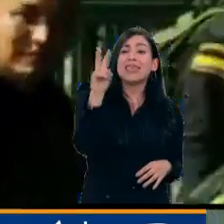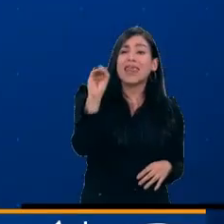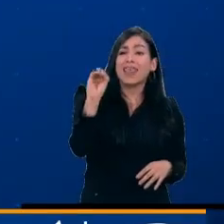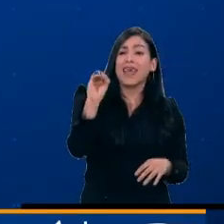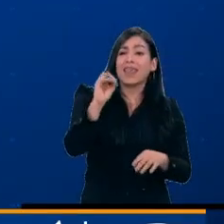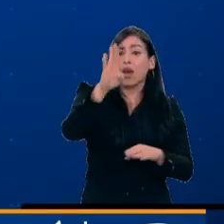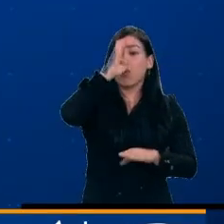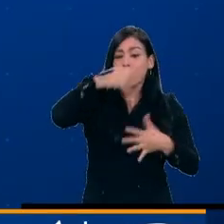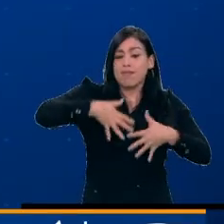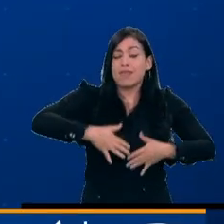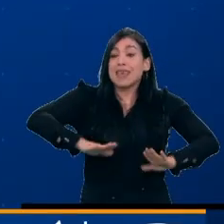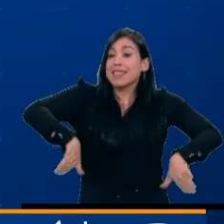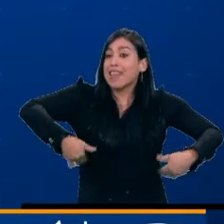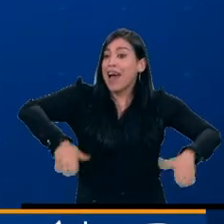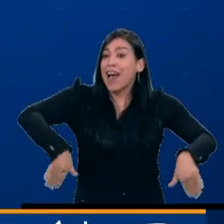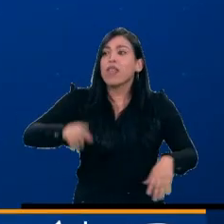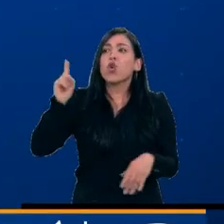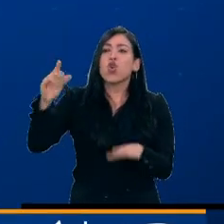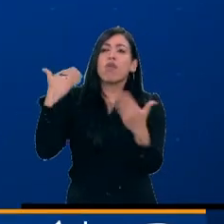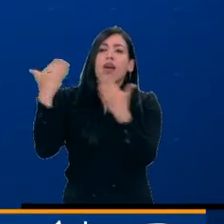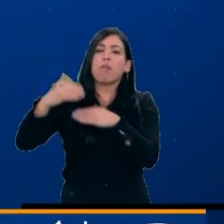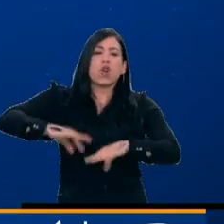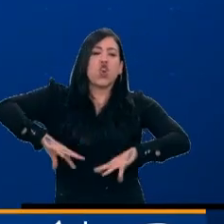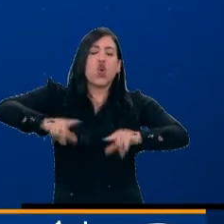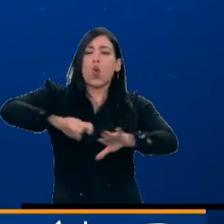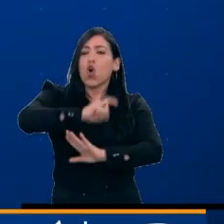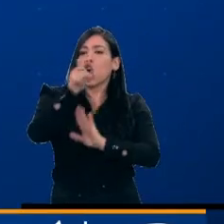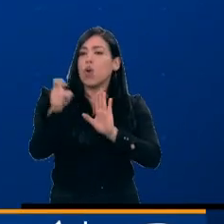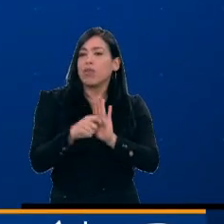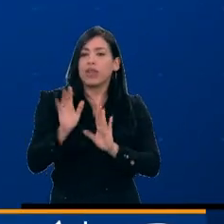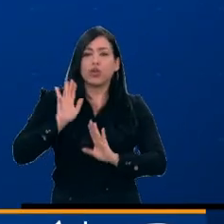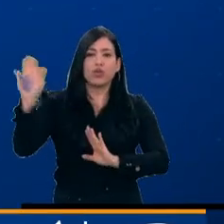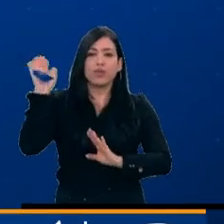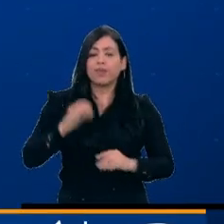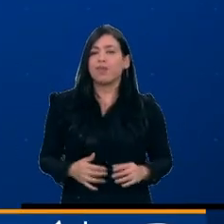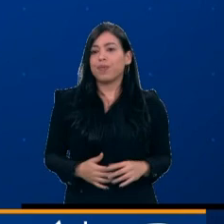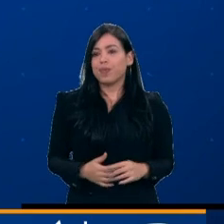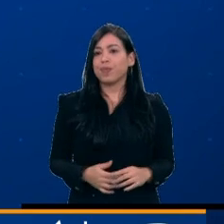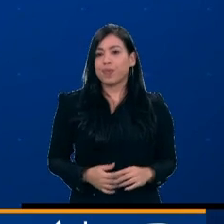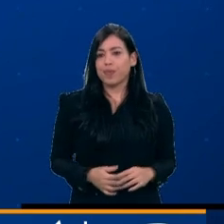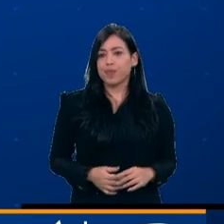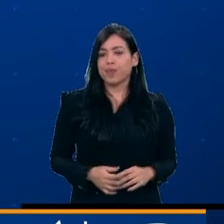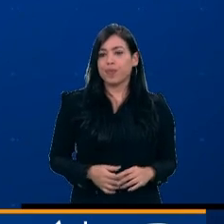sin elementos personales, ya que se los quitaron mientras permanecieron secuestrados.